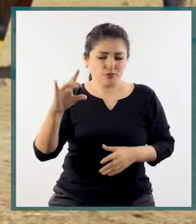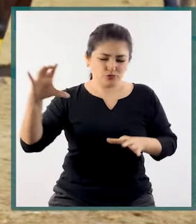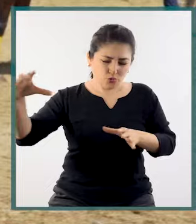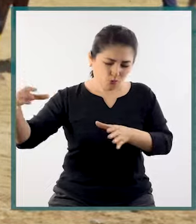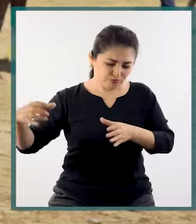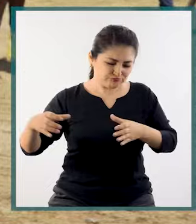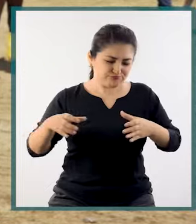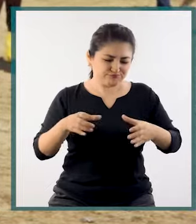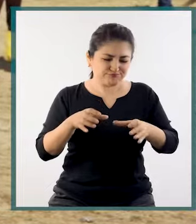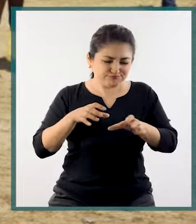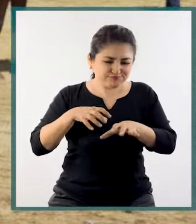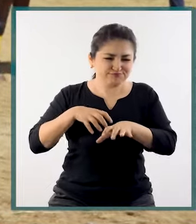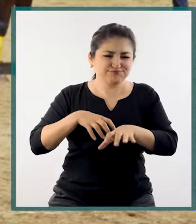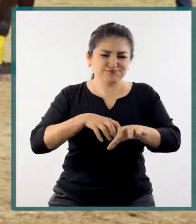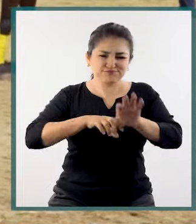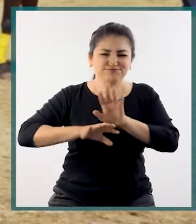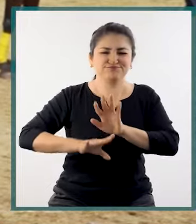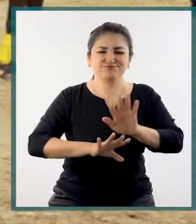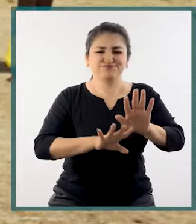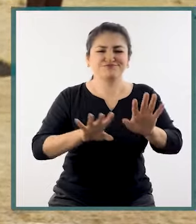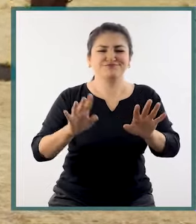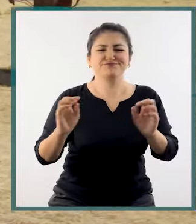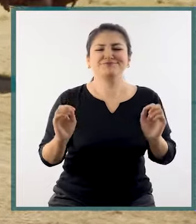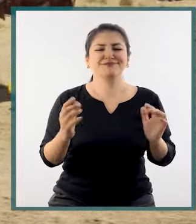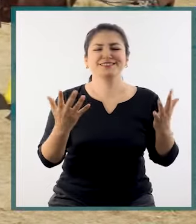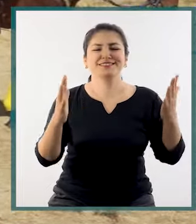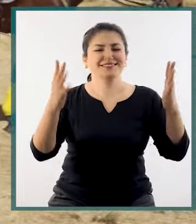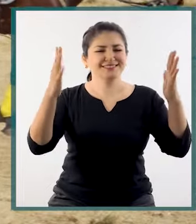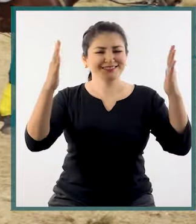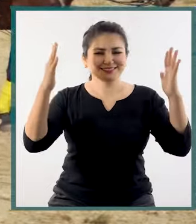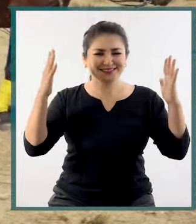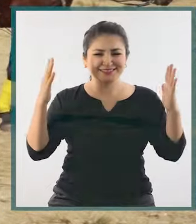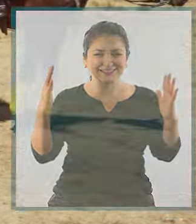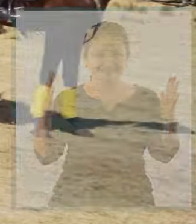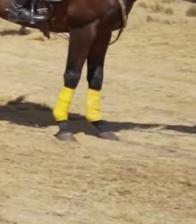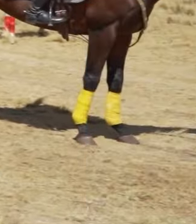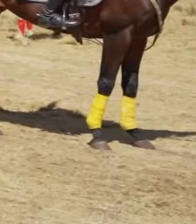todos siendo parte de esta gran celebración.